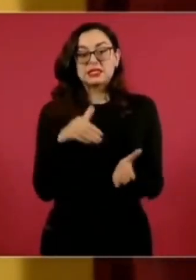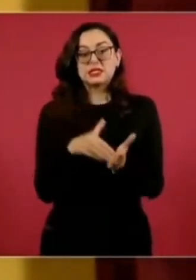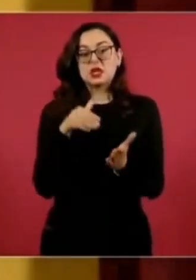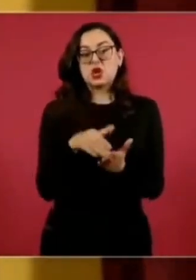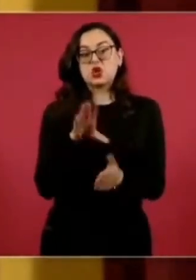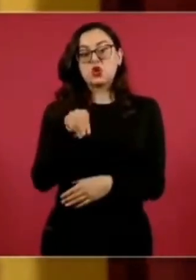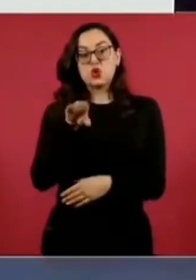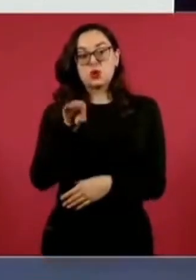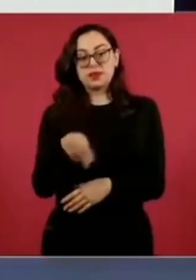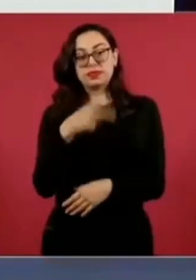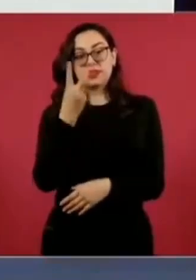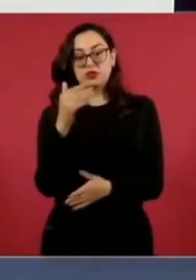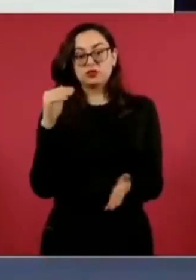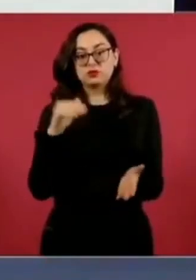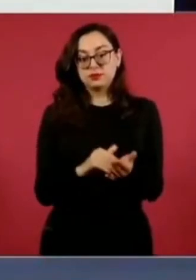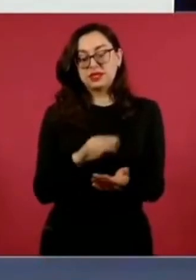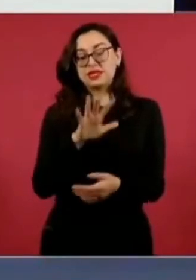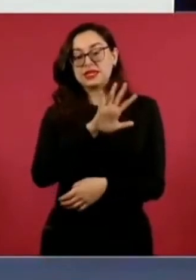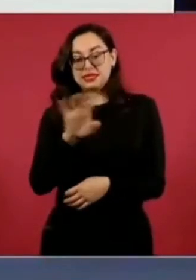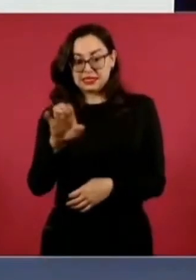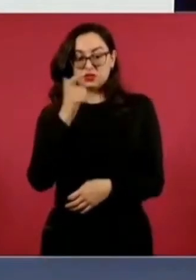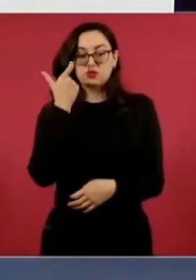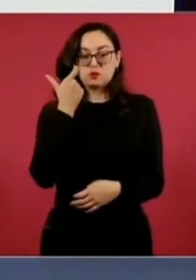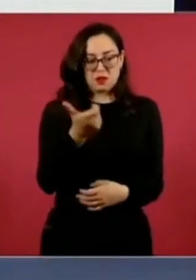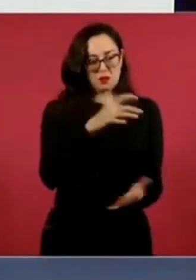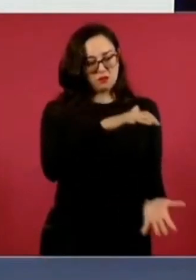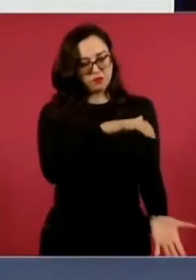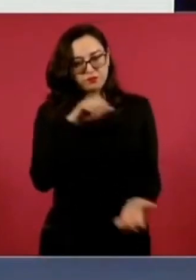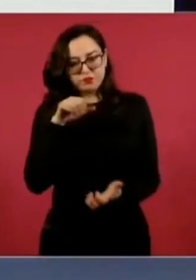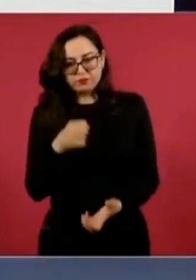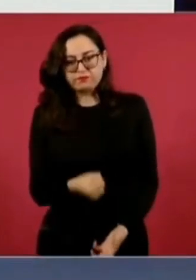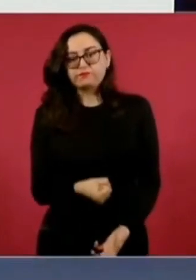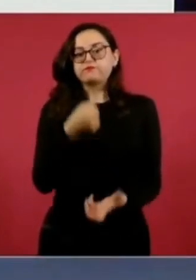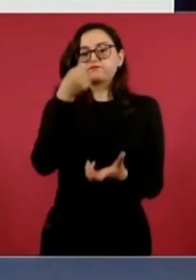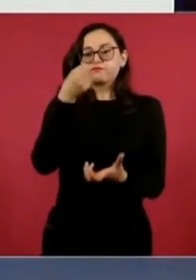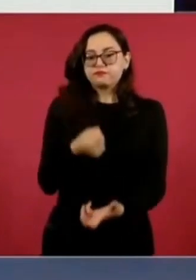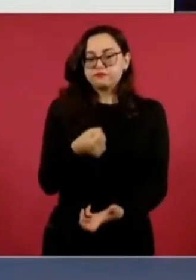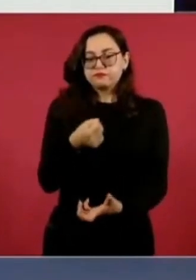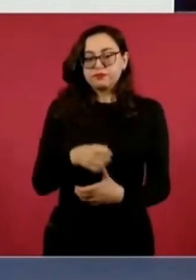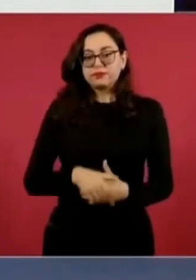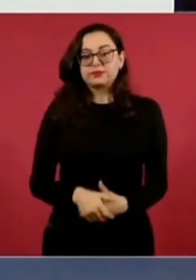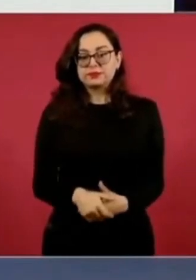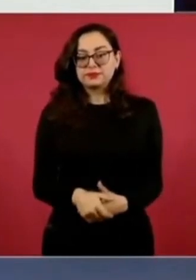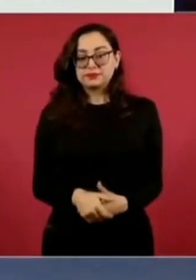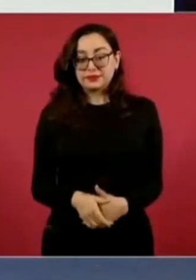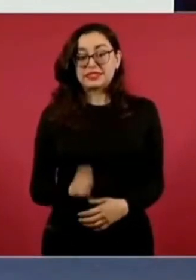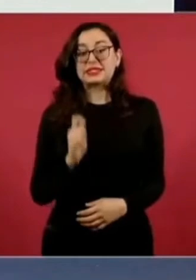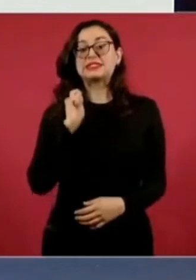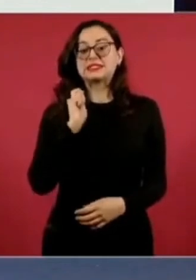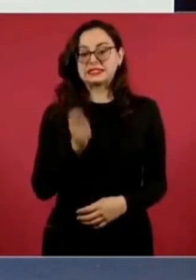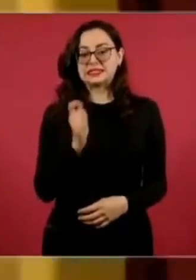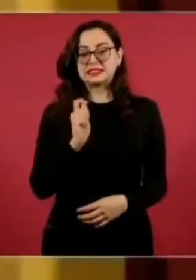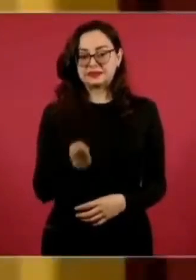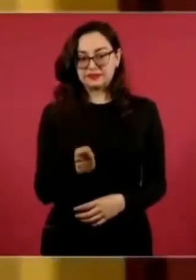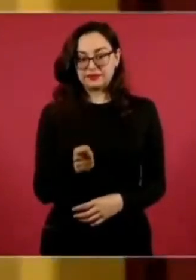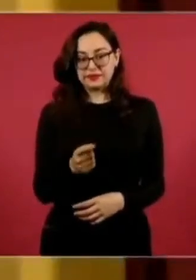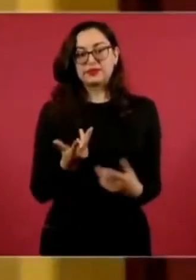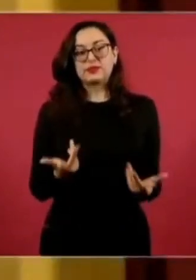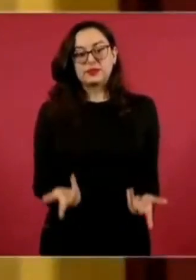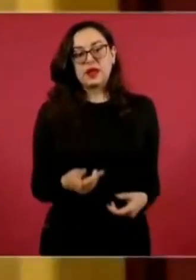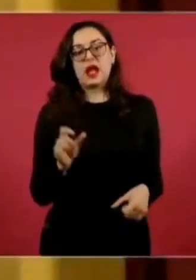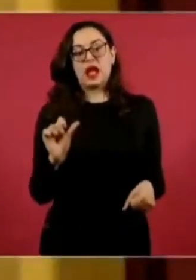17.992500 pesos Qué significa esto que se tienen que pagar por la regularización de cada